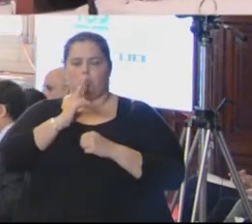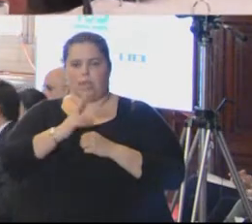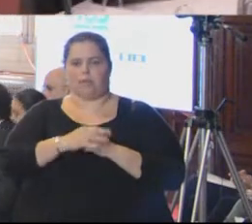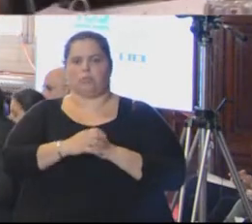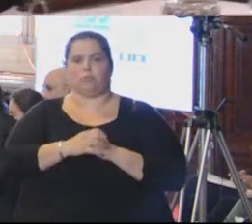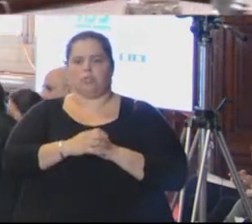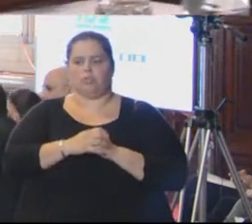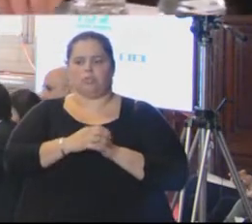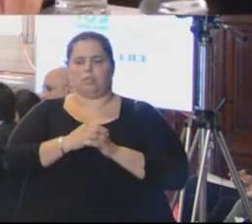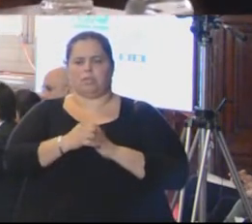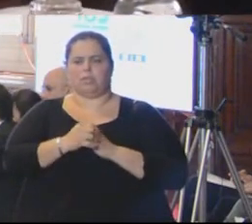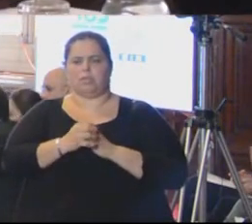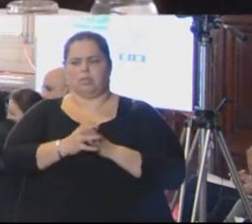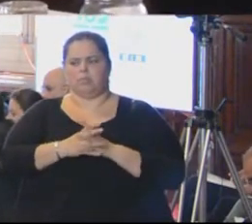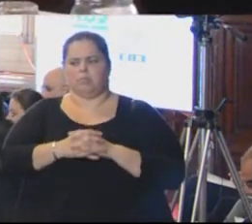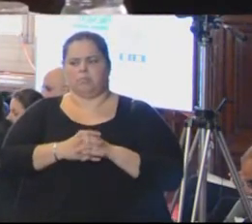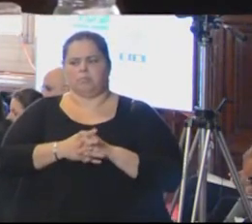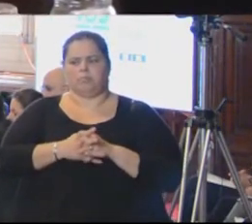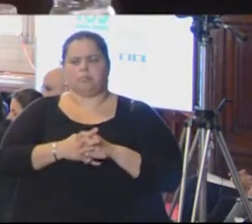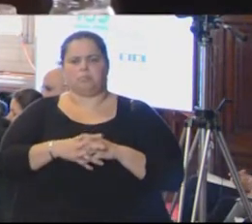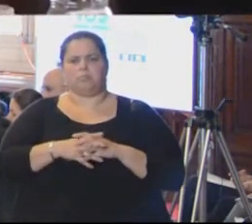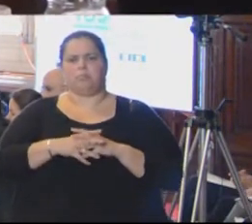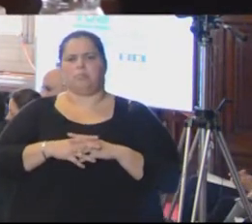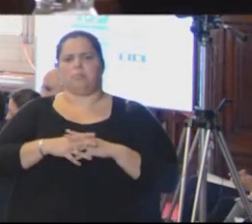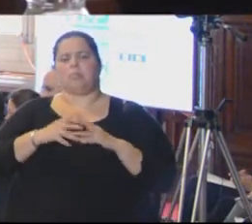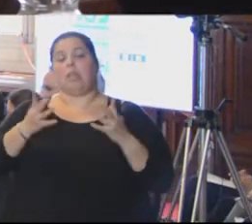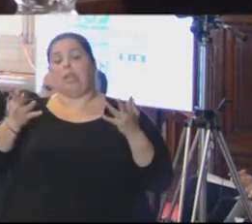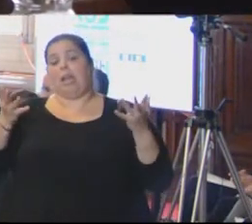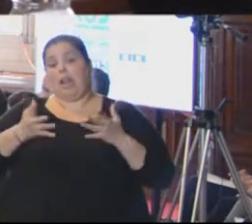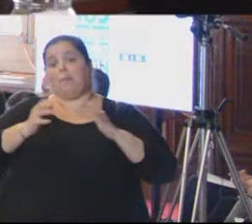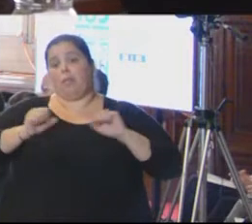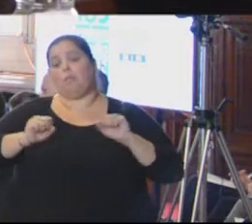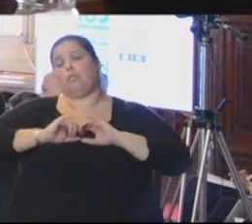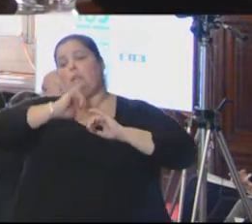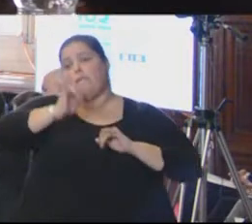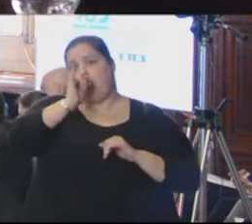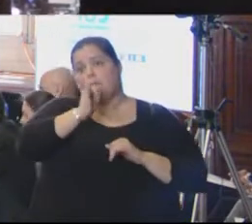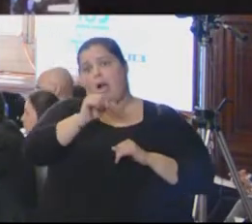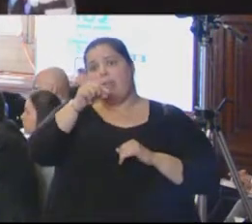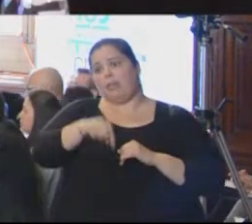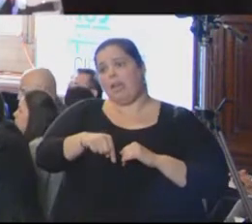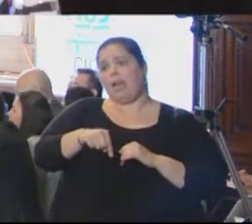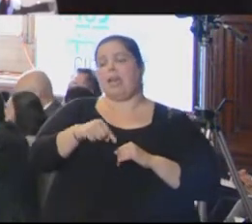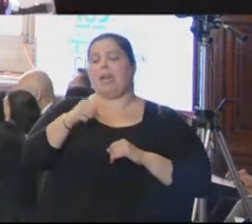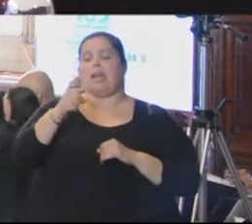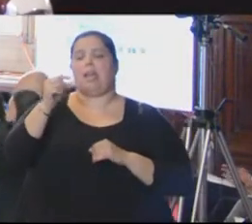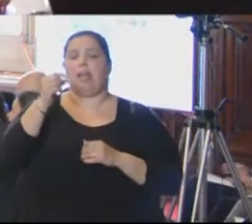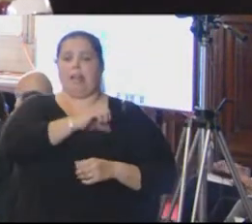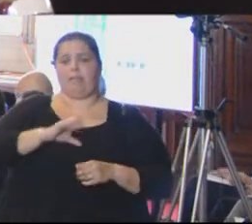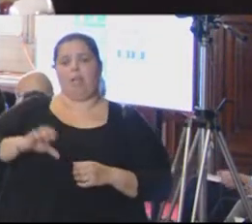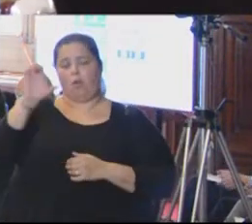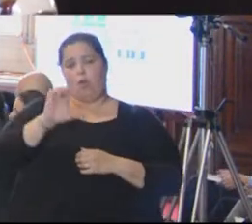Protección. De manera atenta, nos permitimos informar que actualmente el Estado colombiano tiene un robusto programa de protección dirigido a